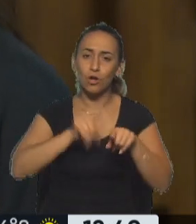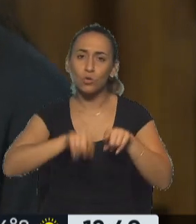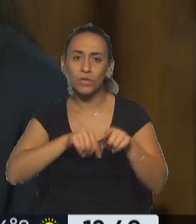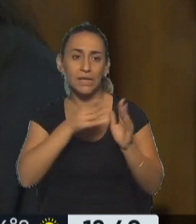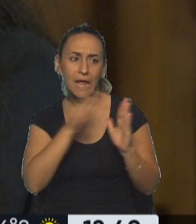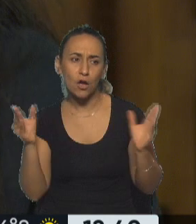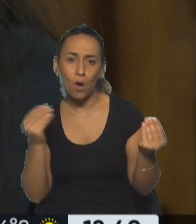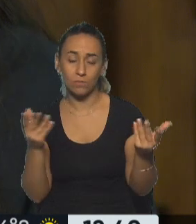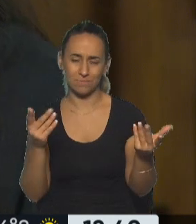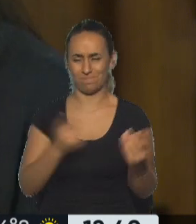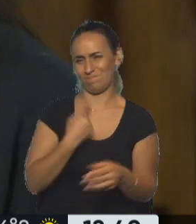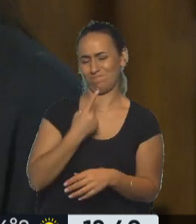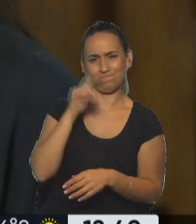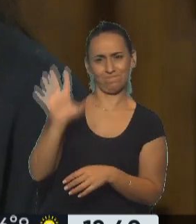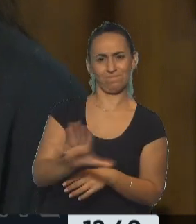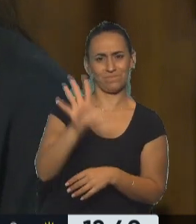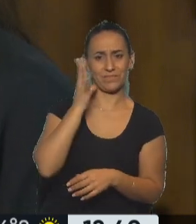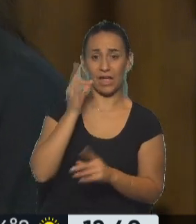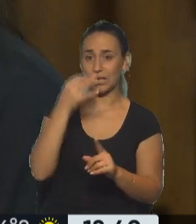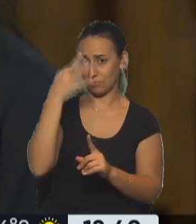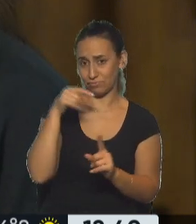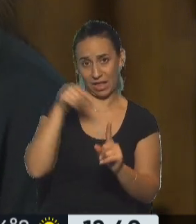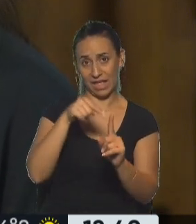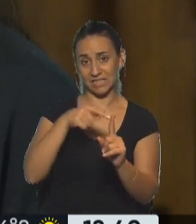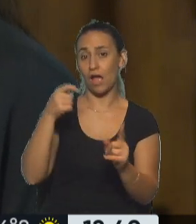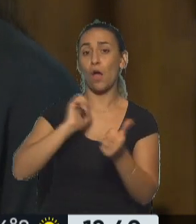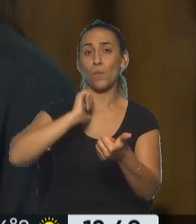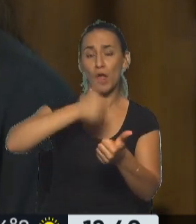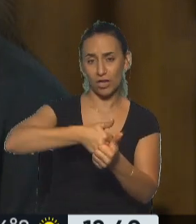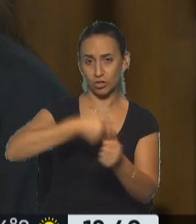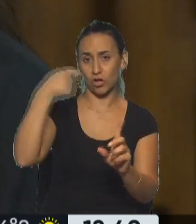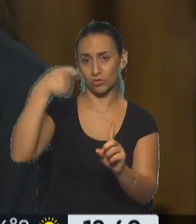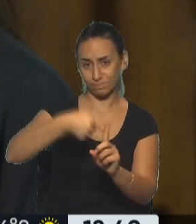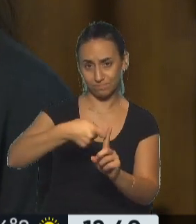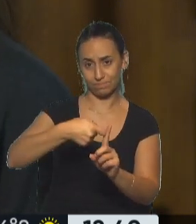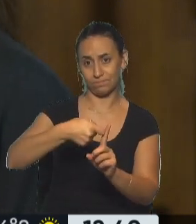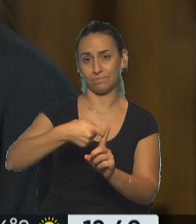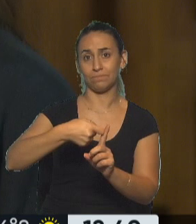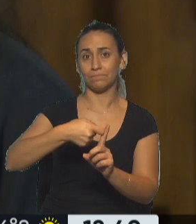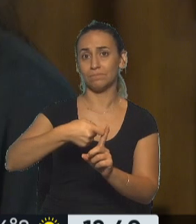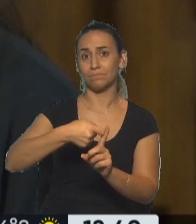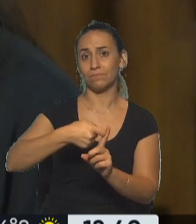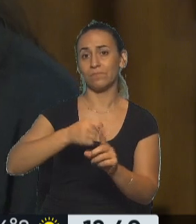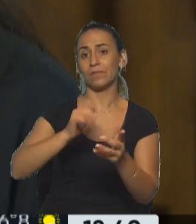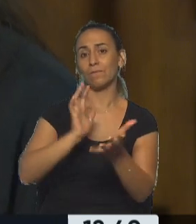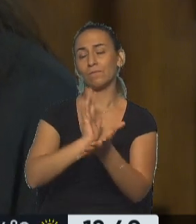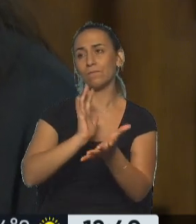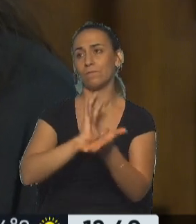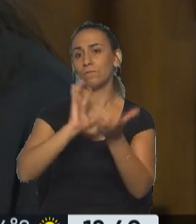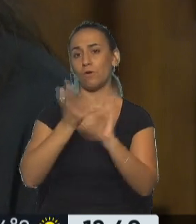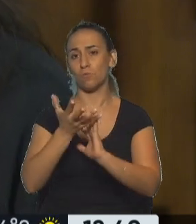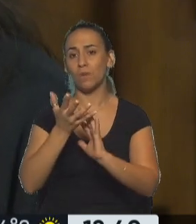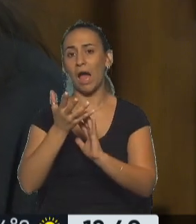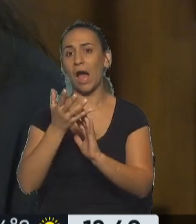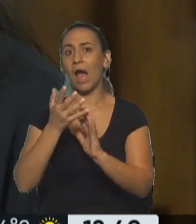nosotros creemos que que su crimen que su asesinato que la violación fue una una respuesta política a todo lo que